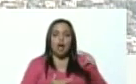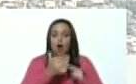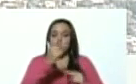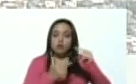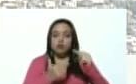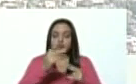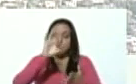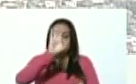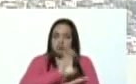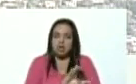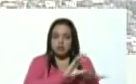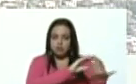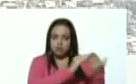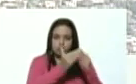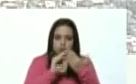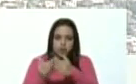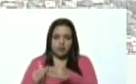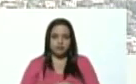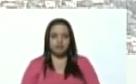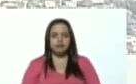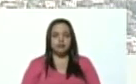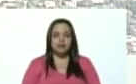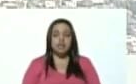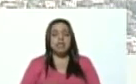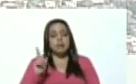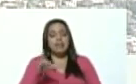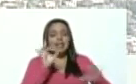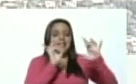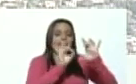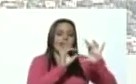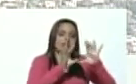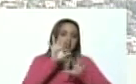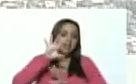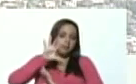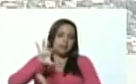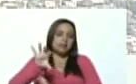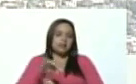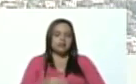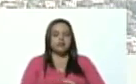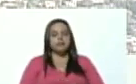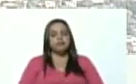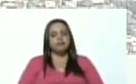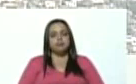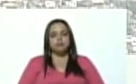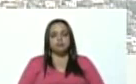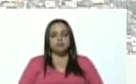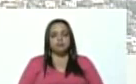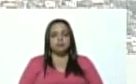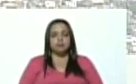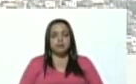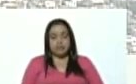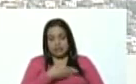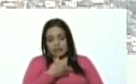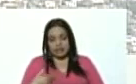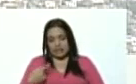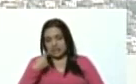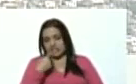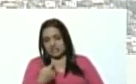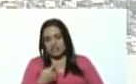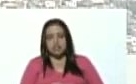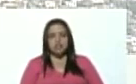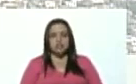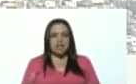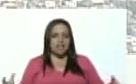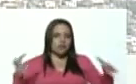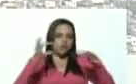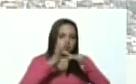de las ciudades comunales y el carné de la patria, ¿verdad? Quiere decir la articulación del